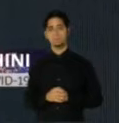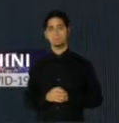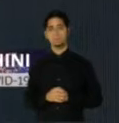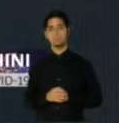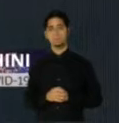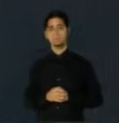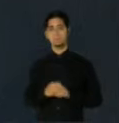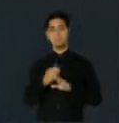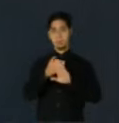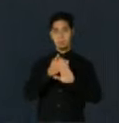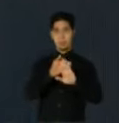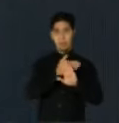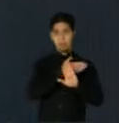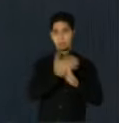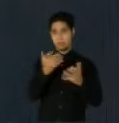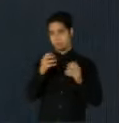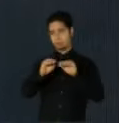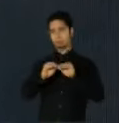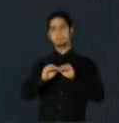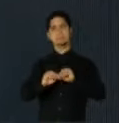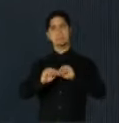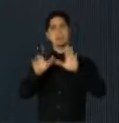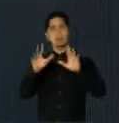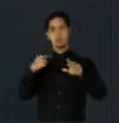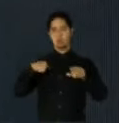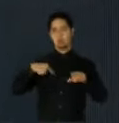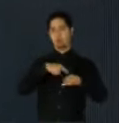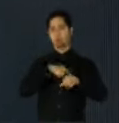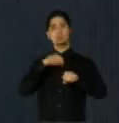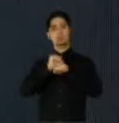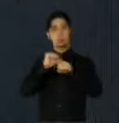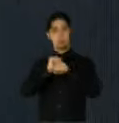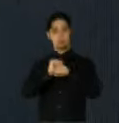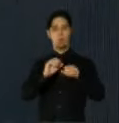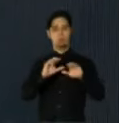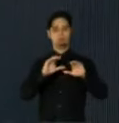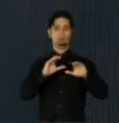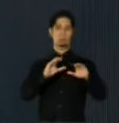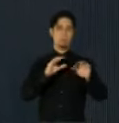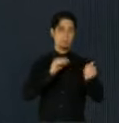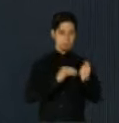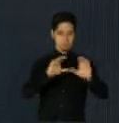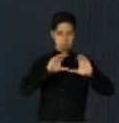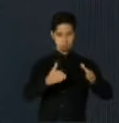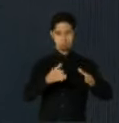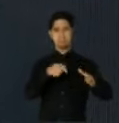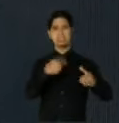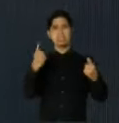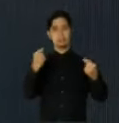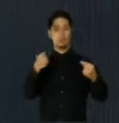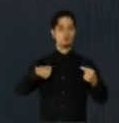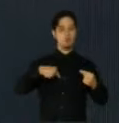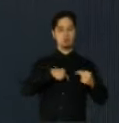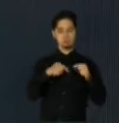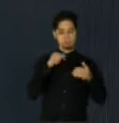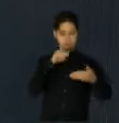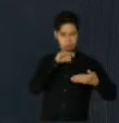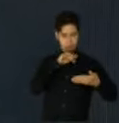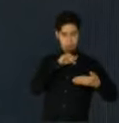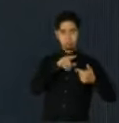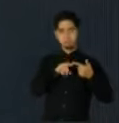Antes que nada, quiero aclarar la función del Task Force. La función del Task Force es hacer estudios, investigación y planes